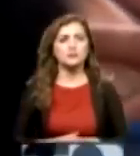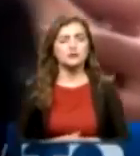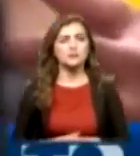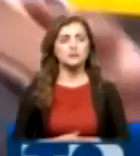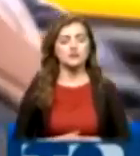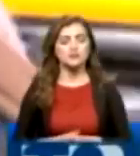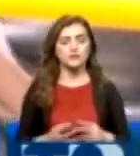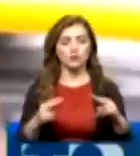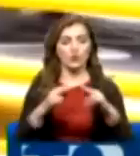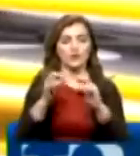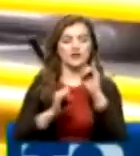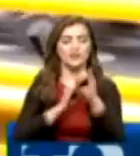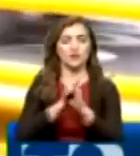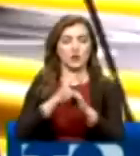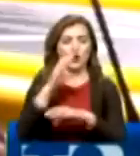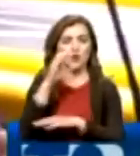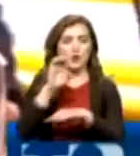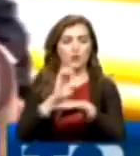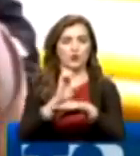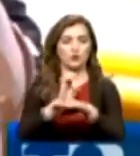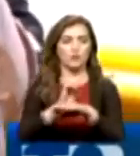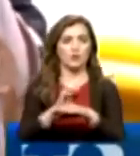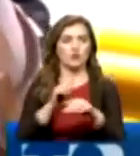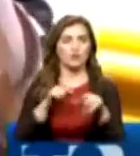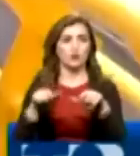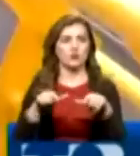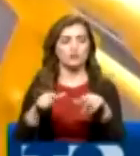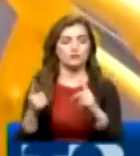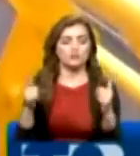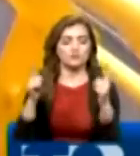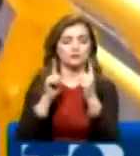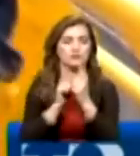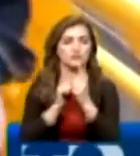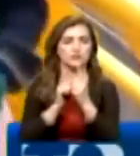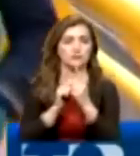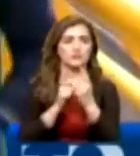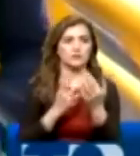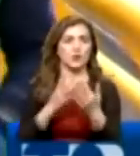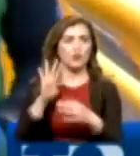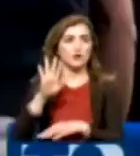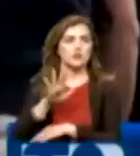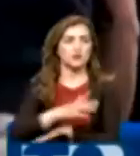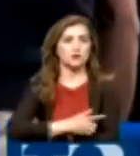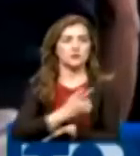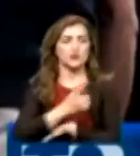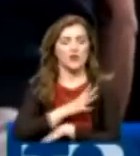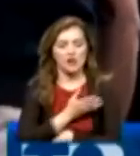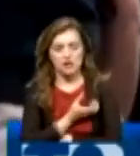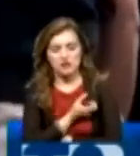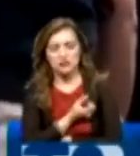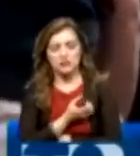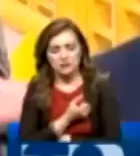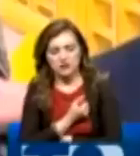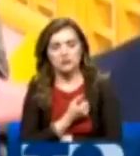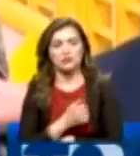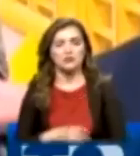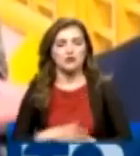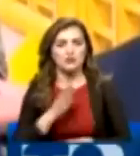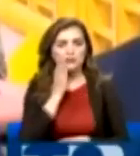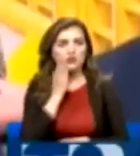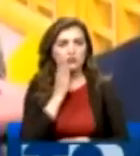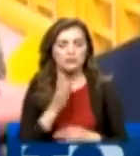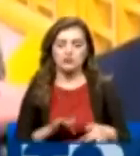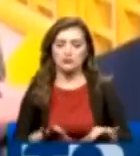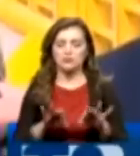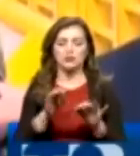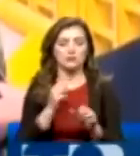rumichaca fue el punto de encuentro entre el menor y su madre luego de 45 días de sufrimiento e incertidumbre Lo importante es